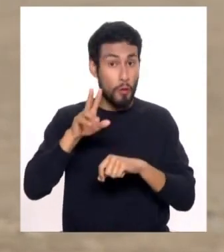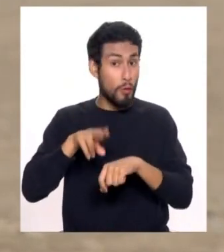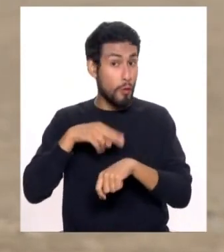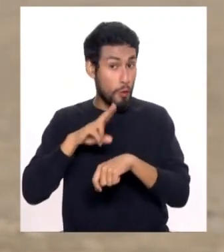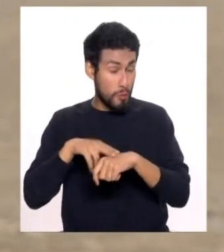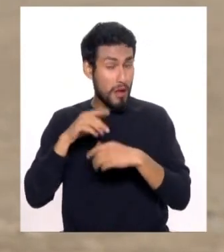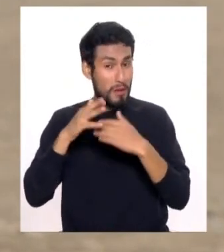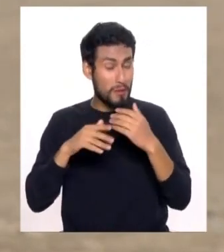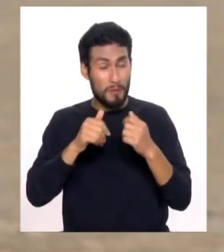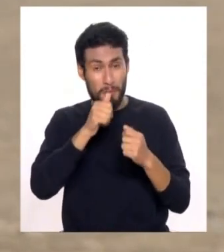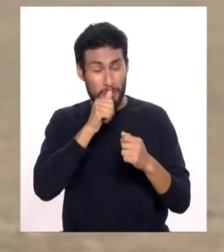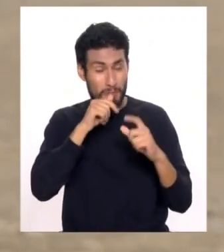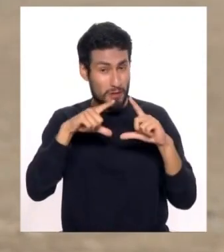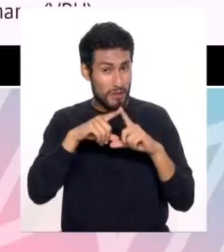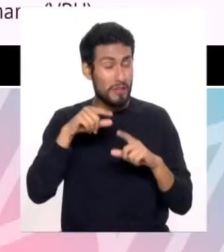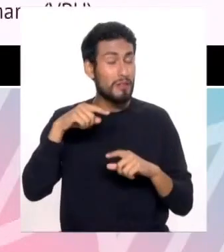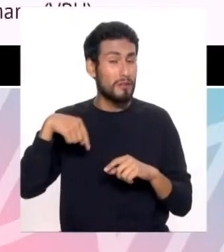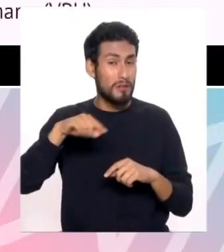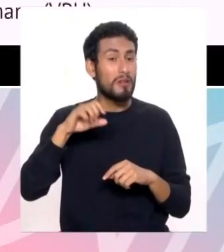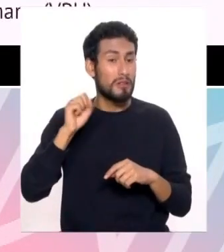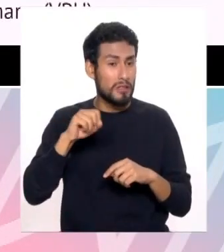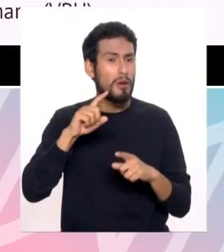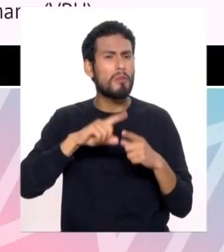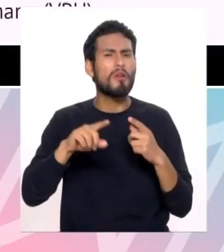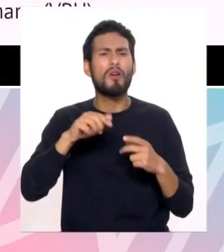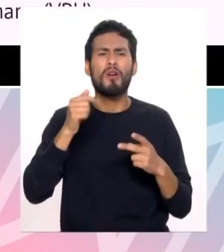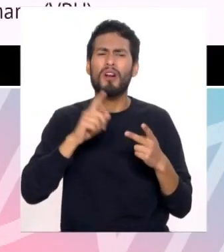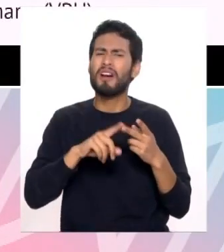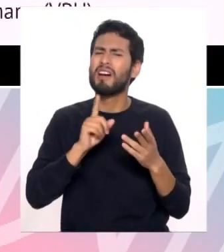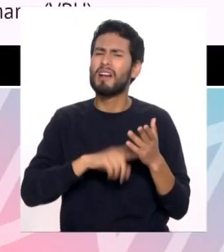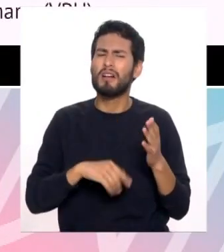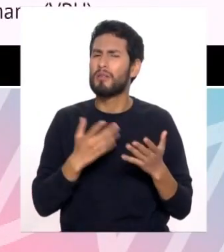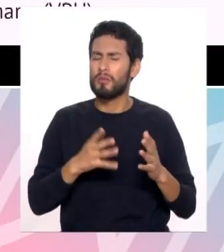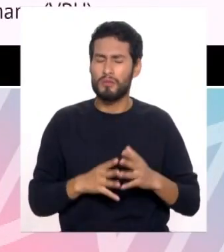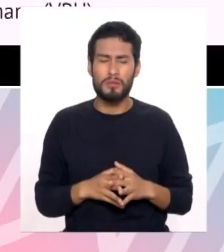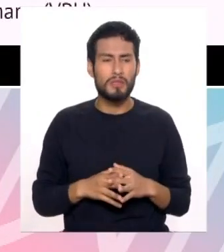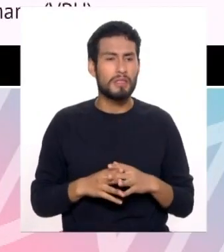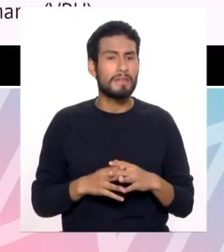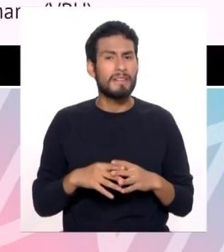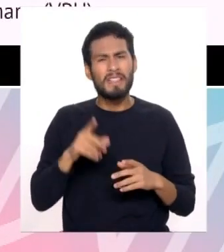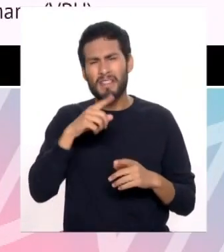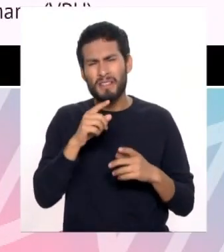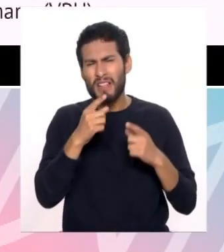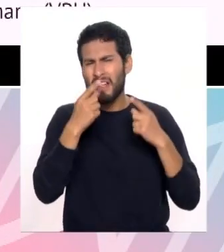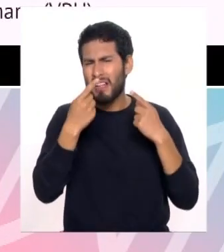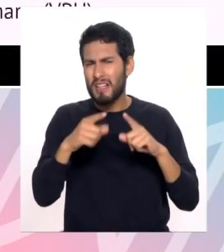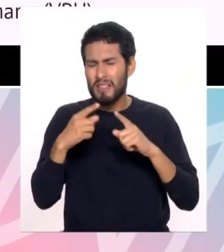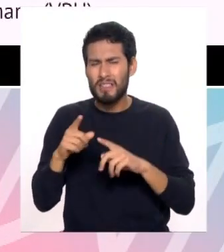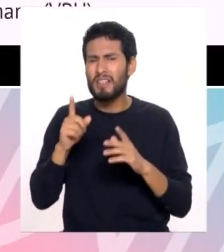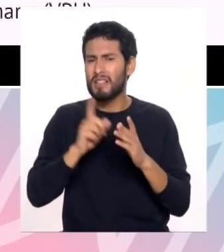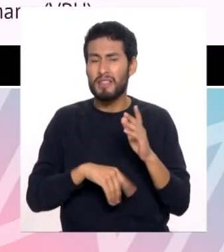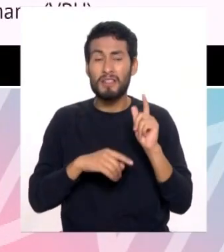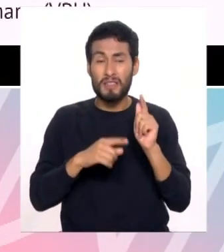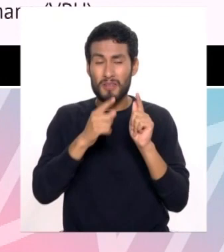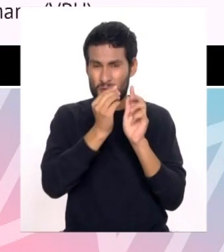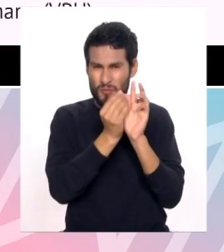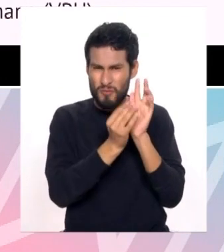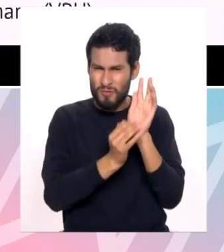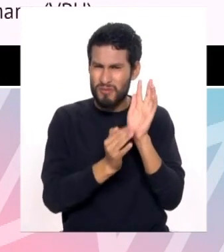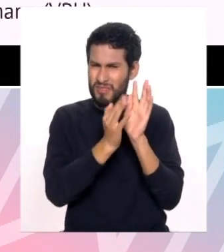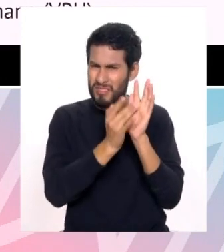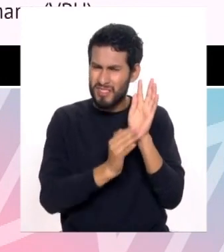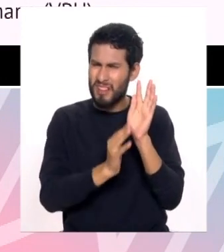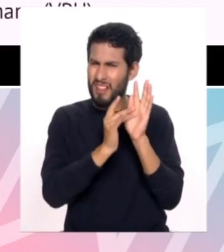la zona vaginal, por ejemplo, pero existen también algunas circunstancias en las cuales estas infecciones